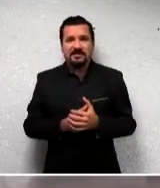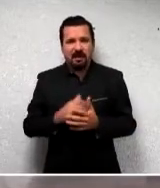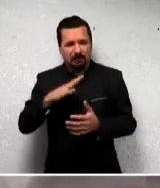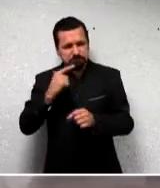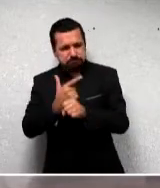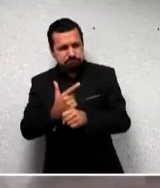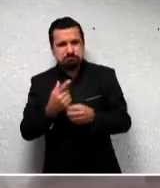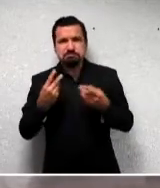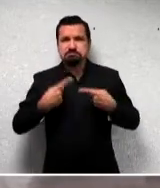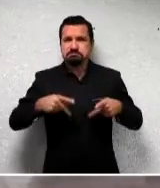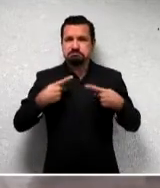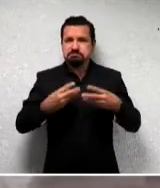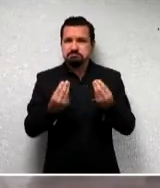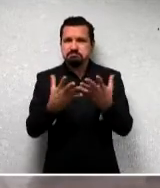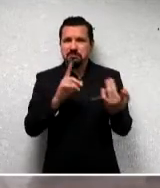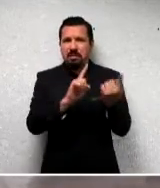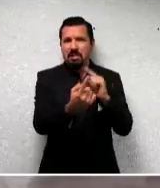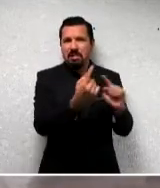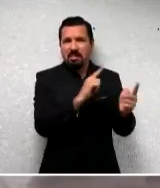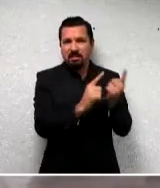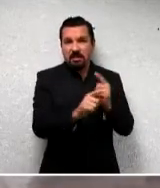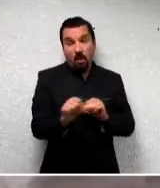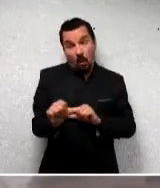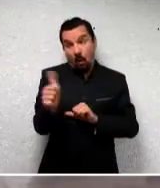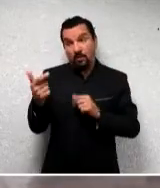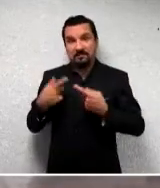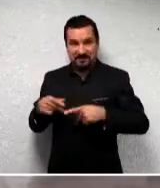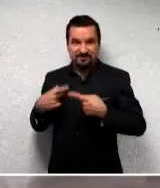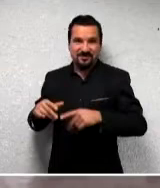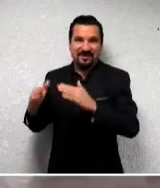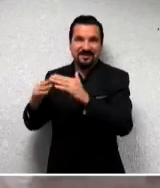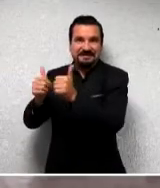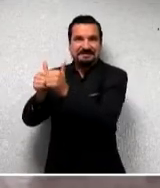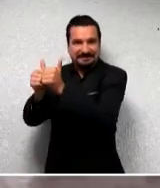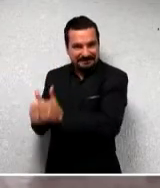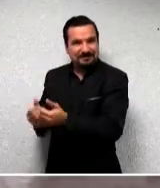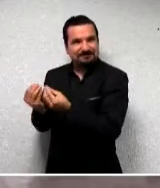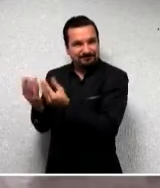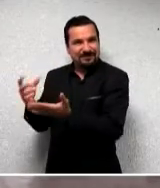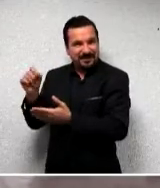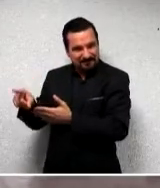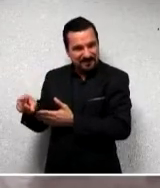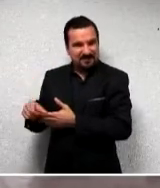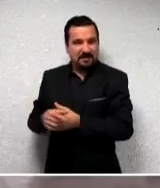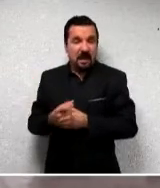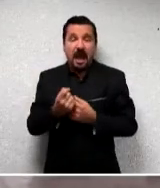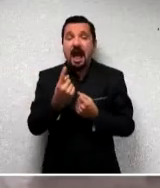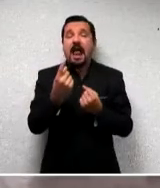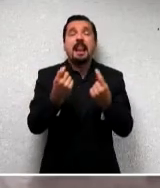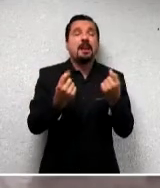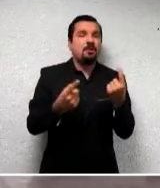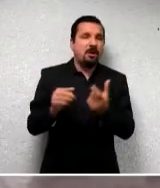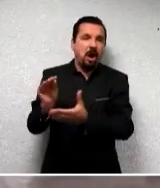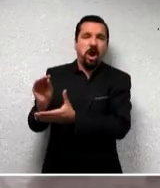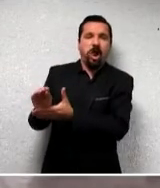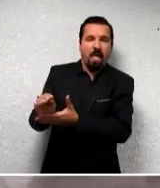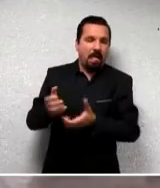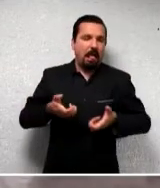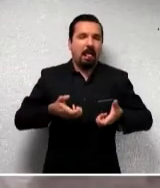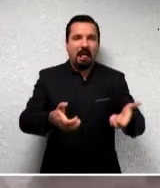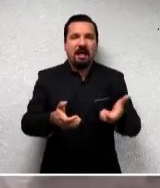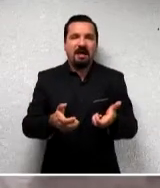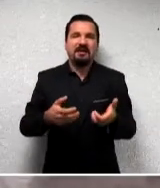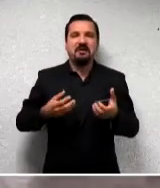gente haciendo un gran esfuerzo ya son menos los que todavía siguen en las